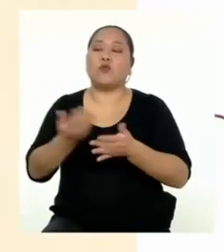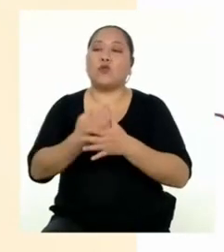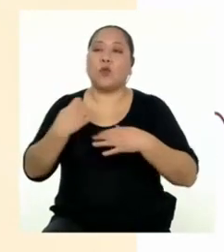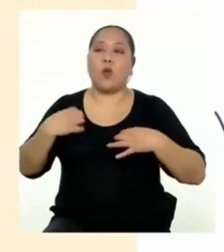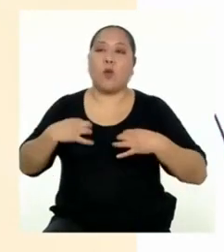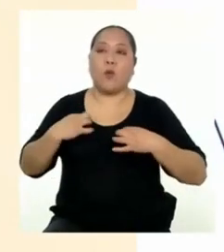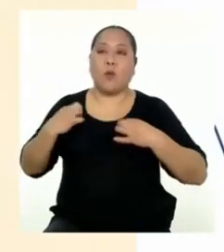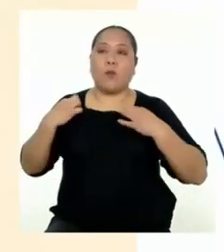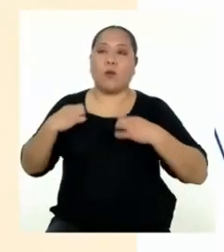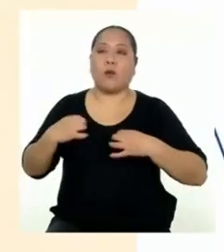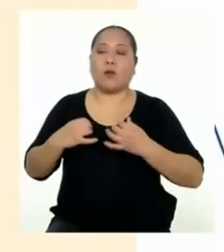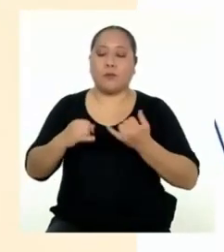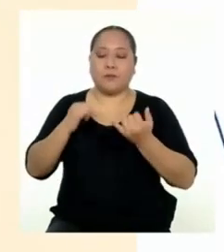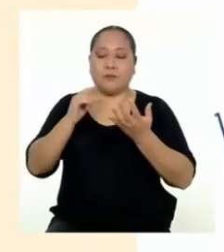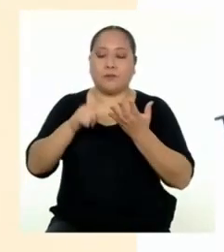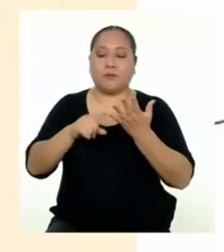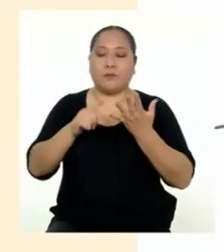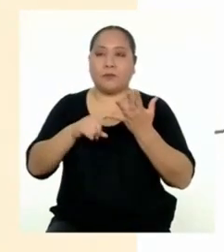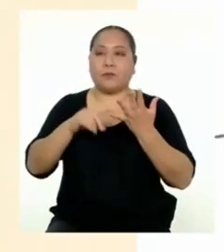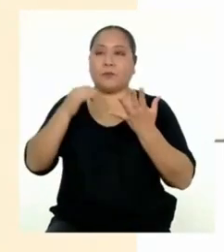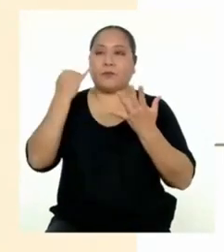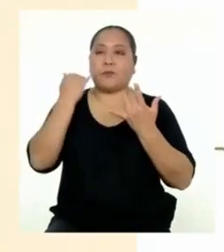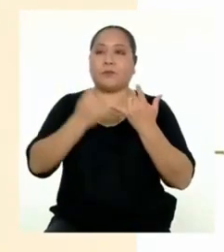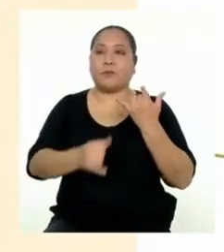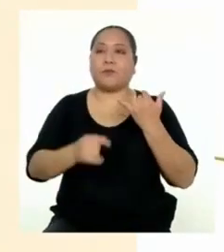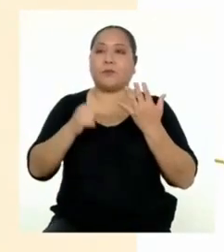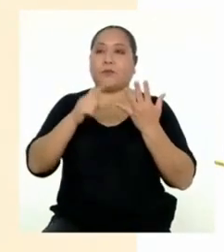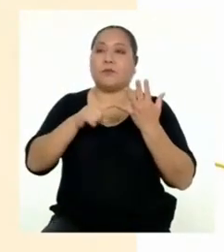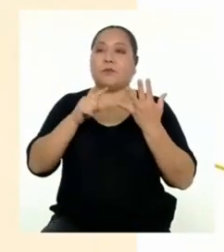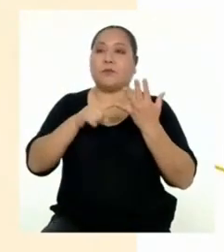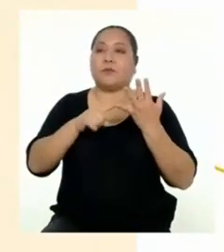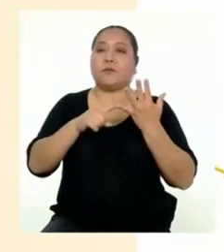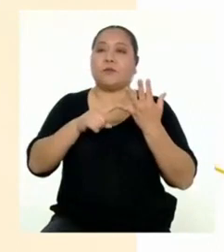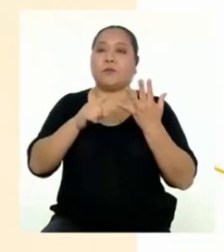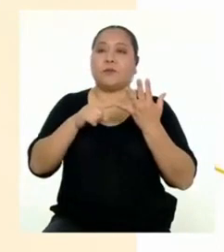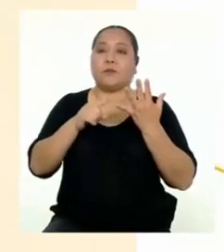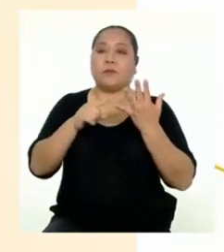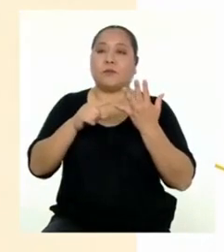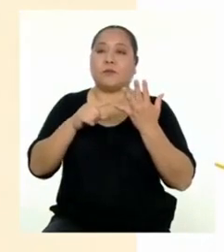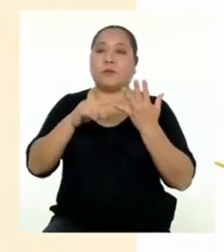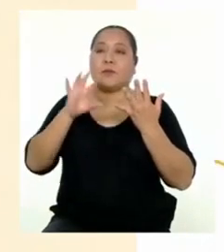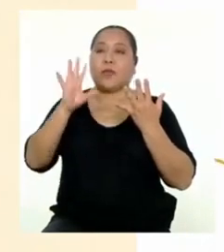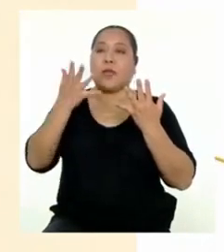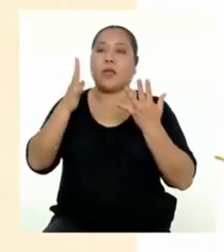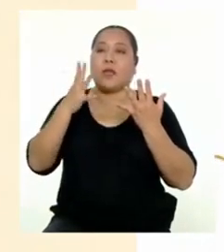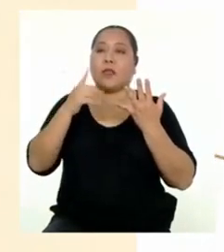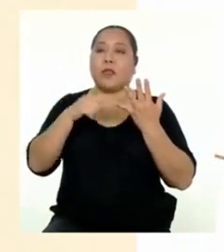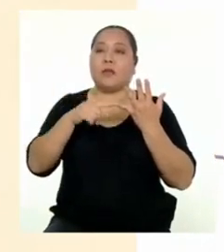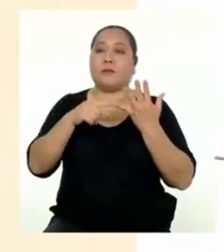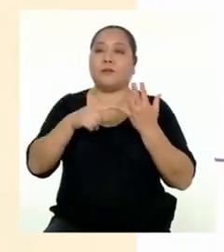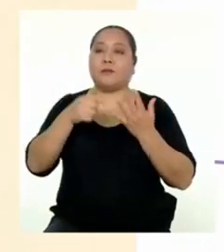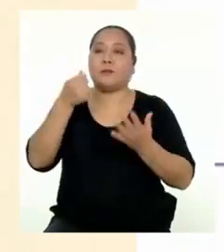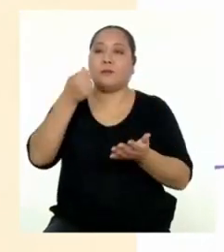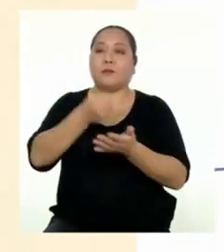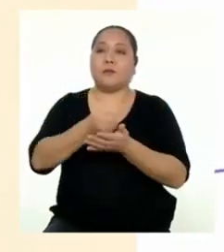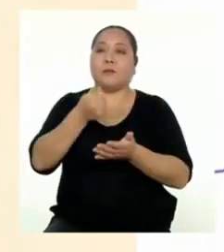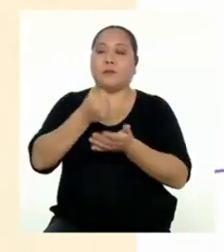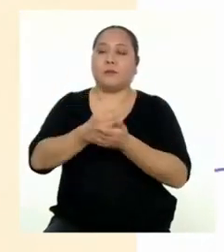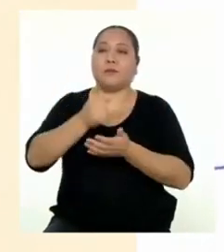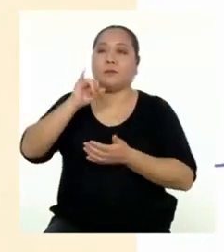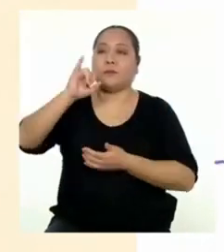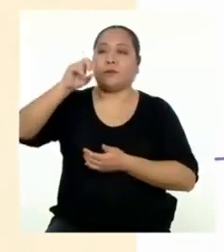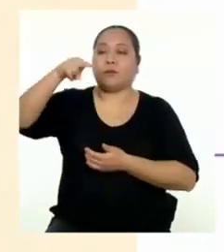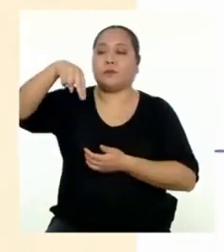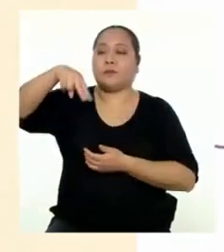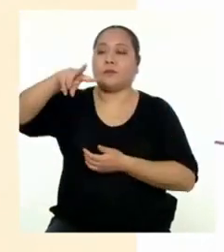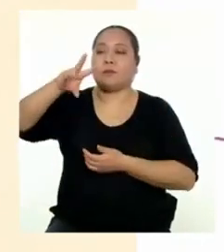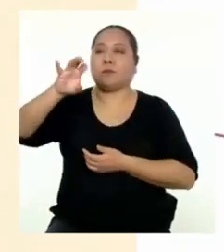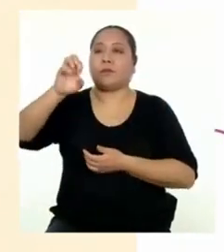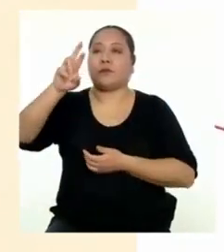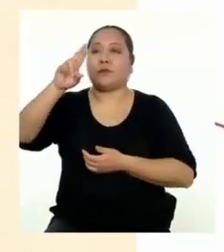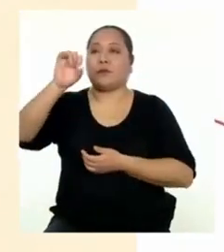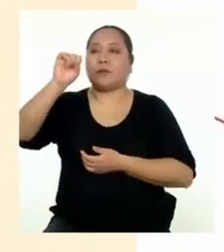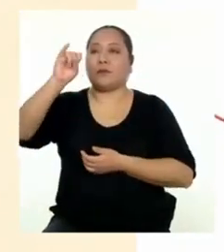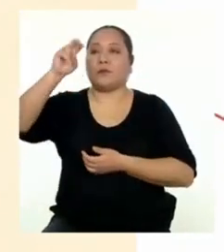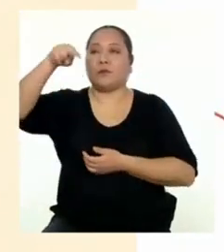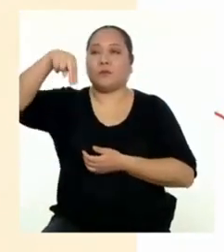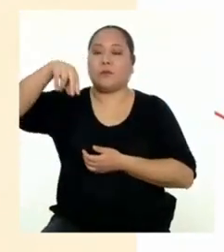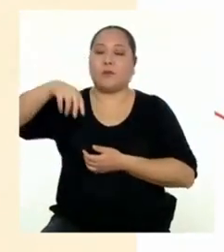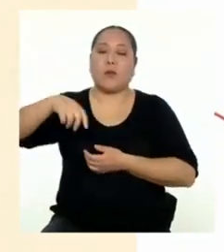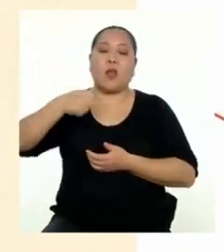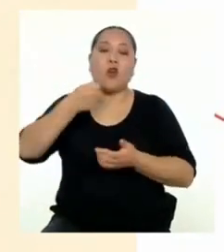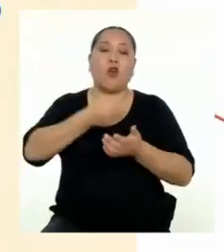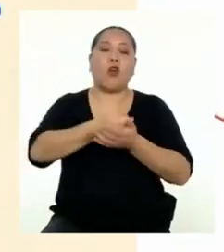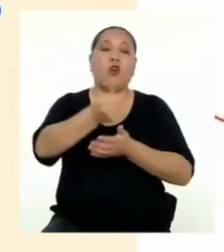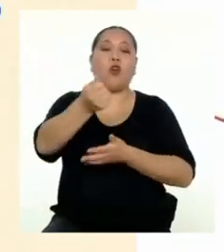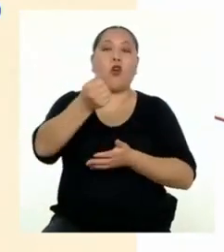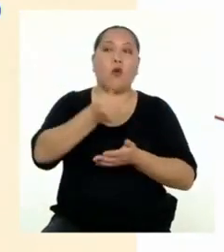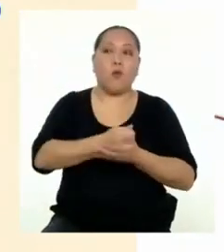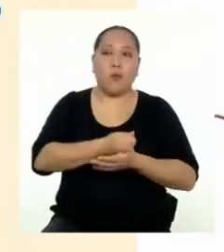polera. Finalmente, tenemos la última etapa. 5. La inversión. Es la adquisición de bienes de capital